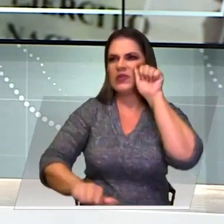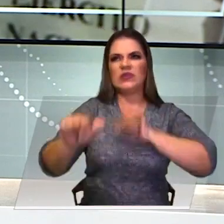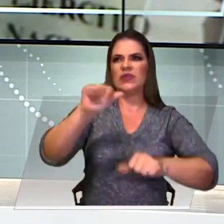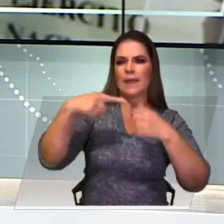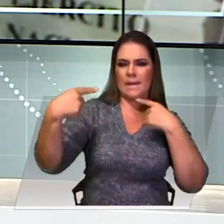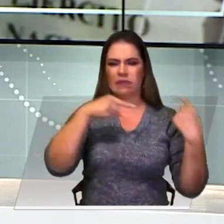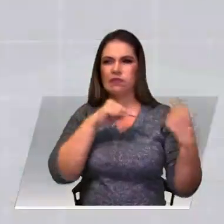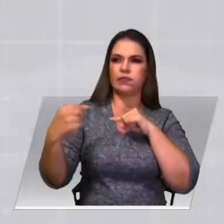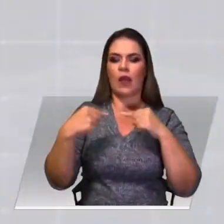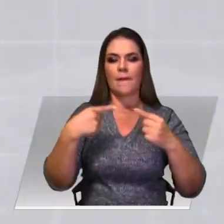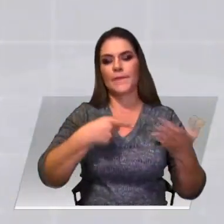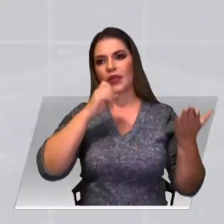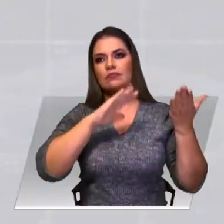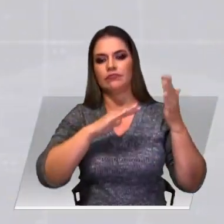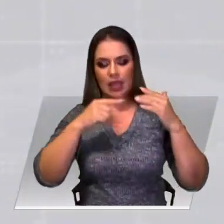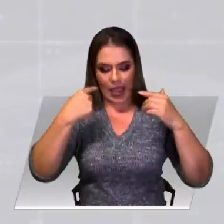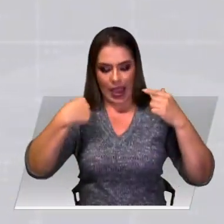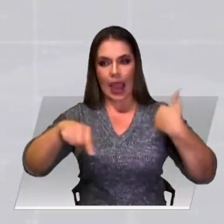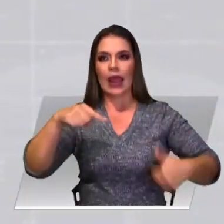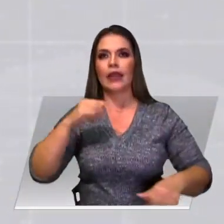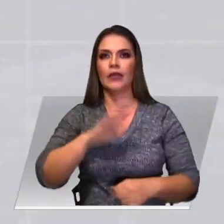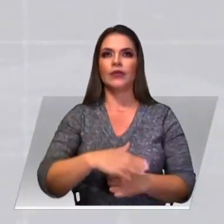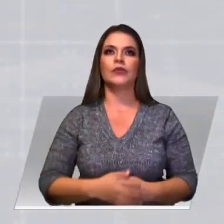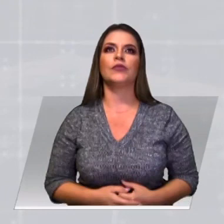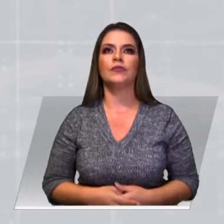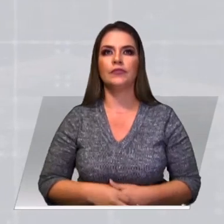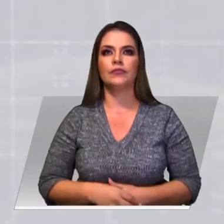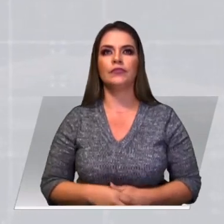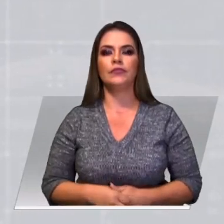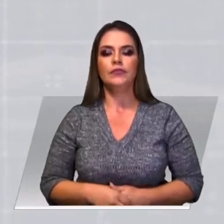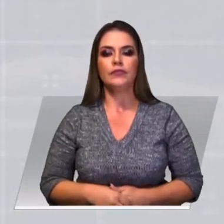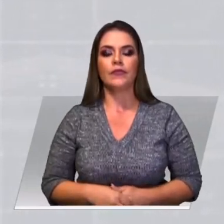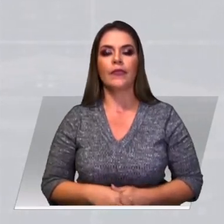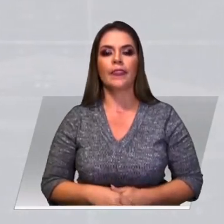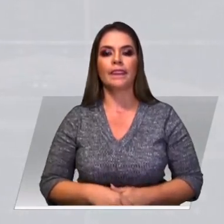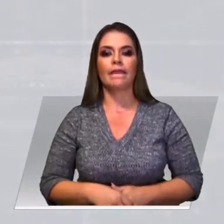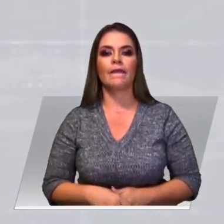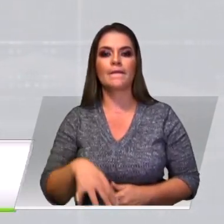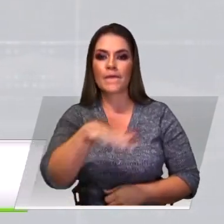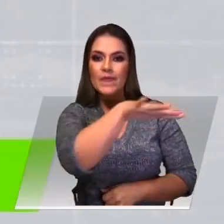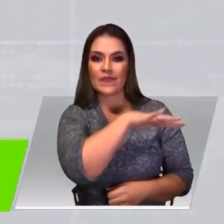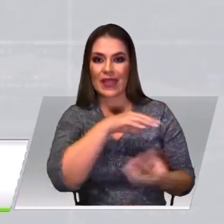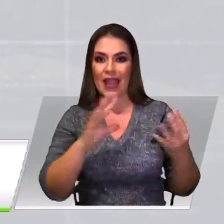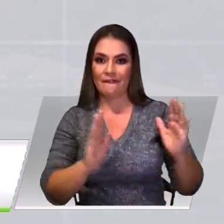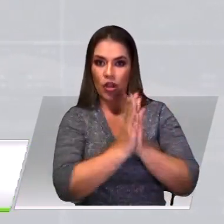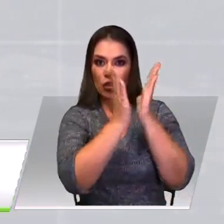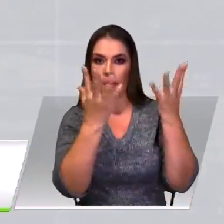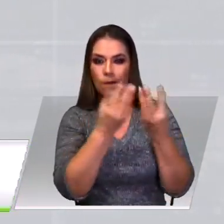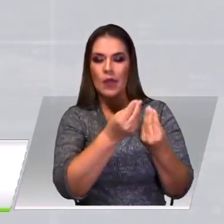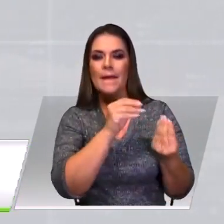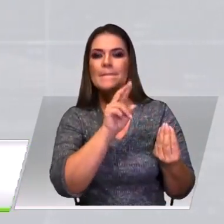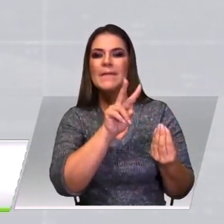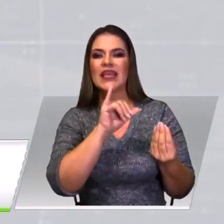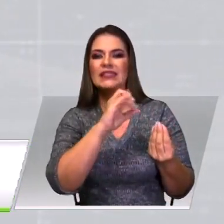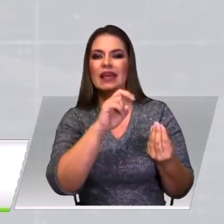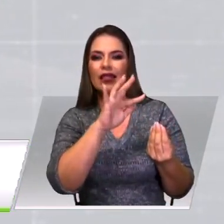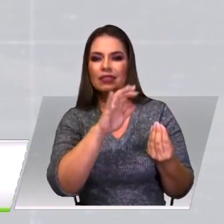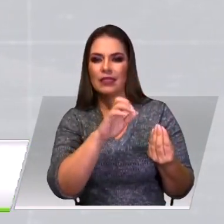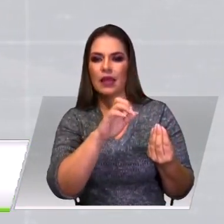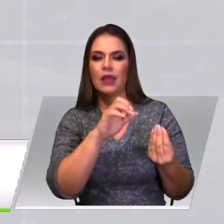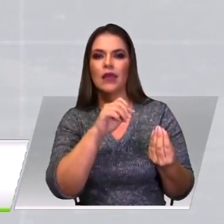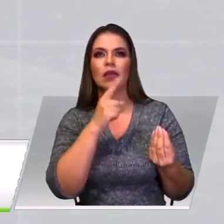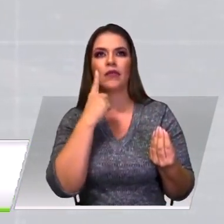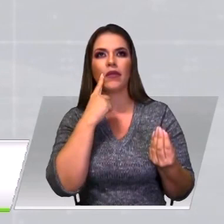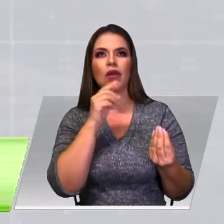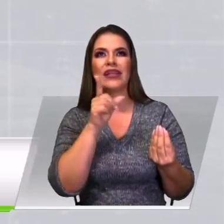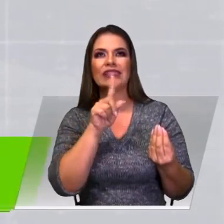pública. En medio de operaciones militares, el ejército logró la captura de alias Vicente, el cual tiene, presuntamente, 20 años